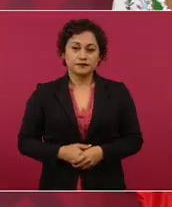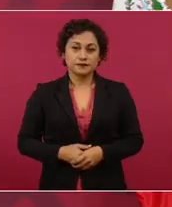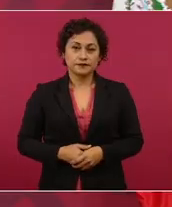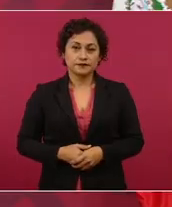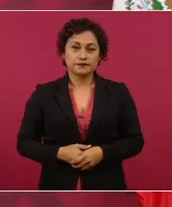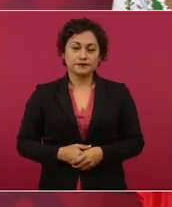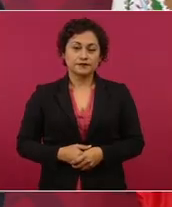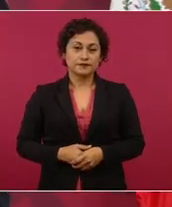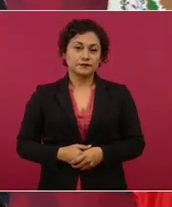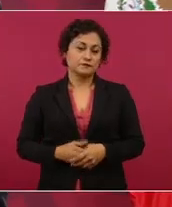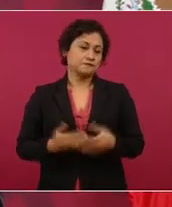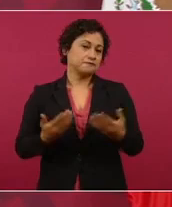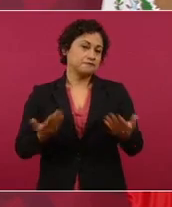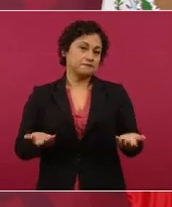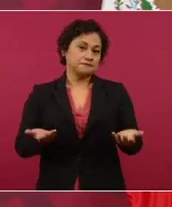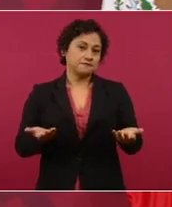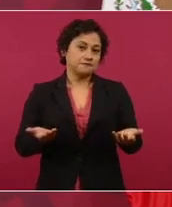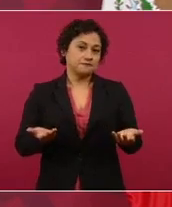ahora